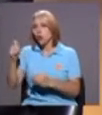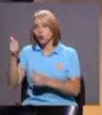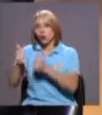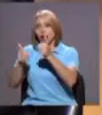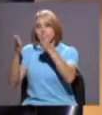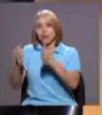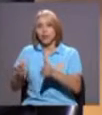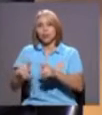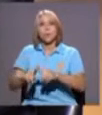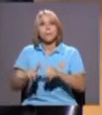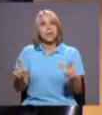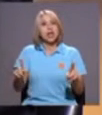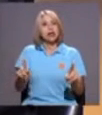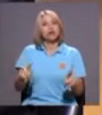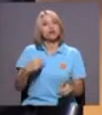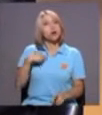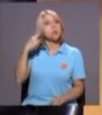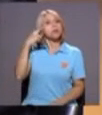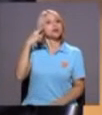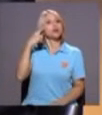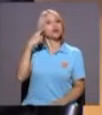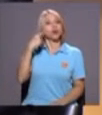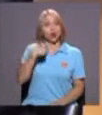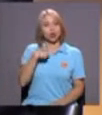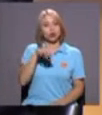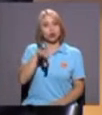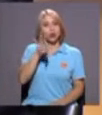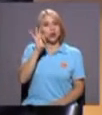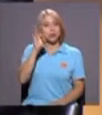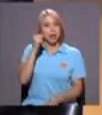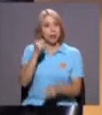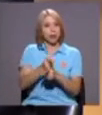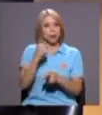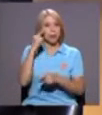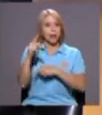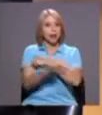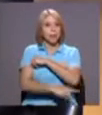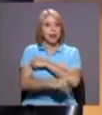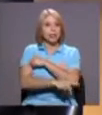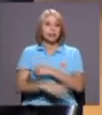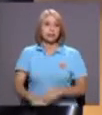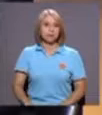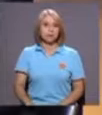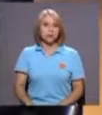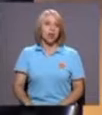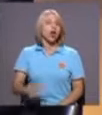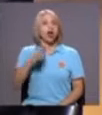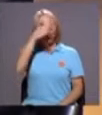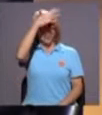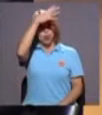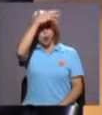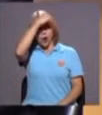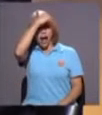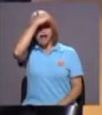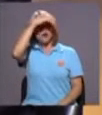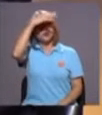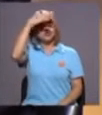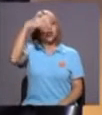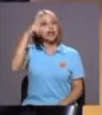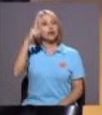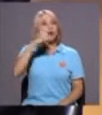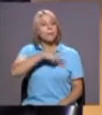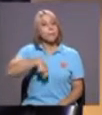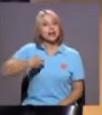que hice era la adecuada para el país, que don Carlos es un presidente con